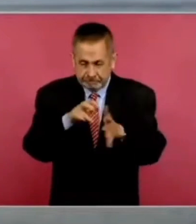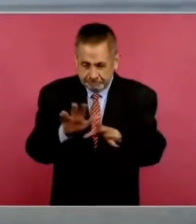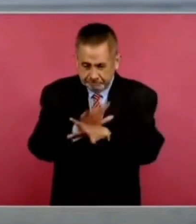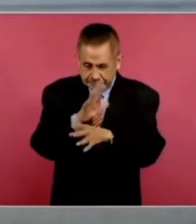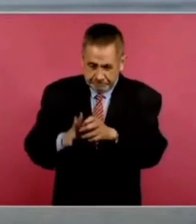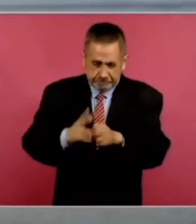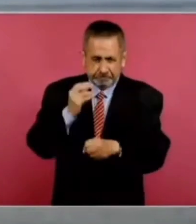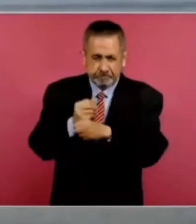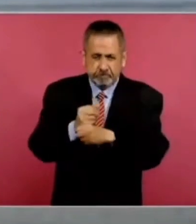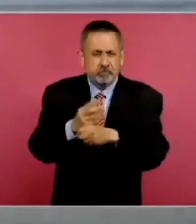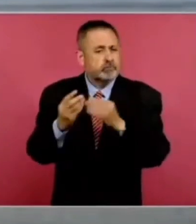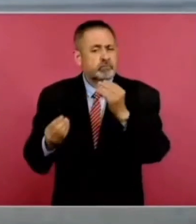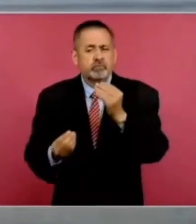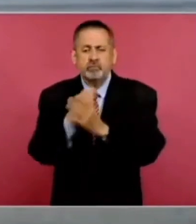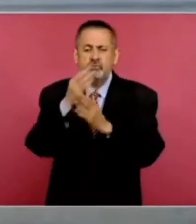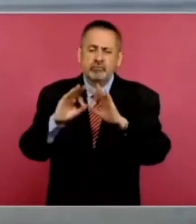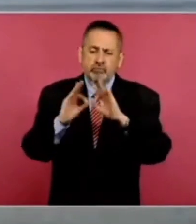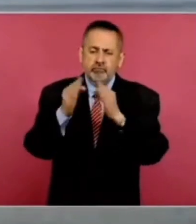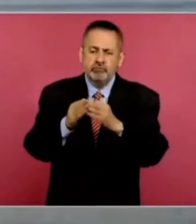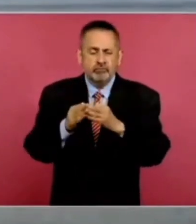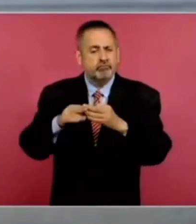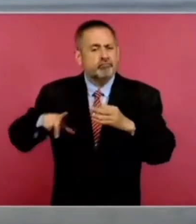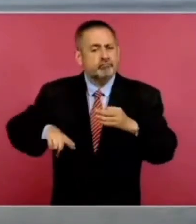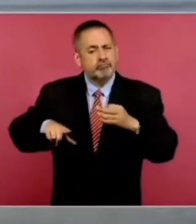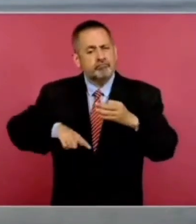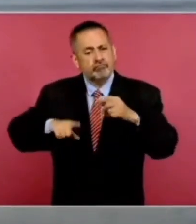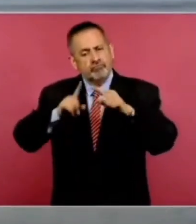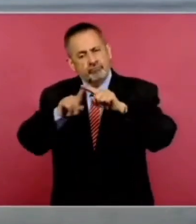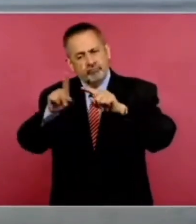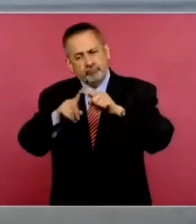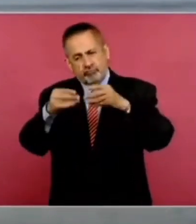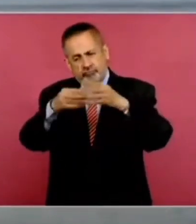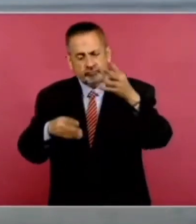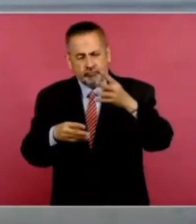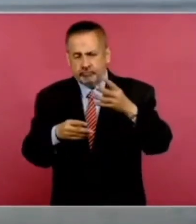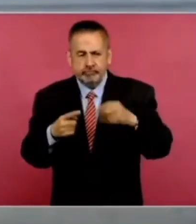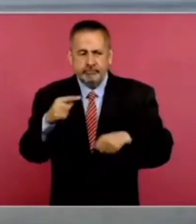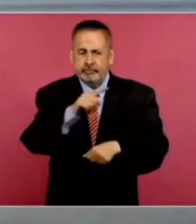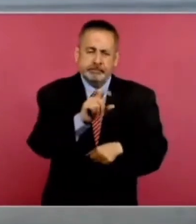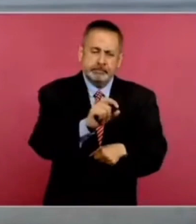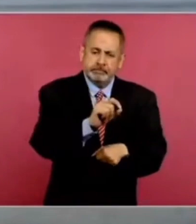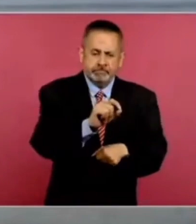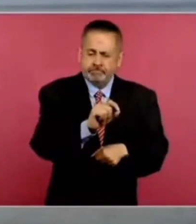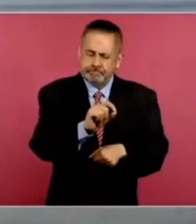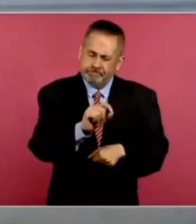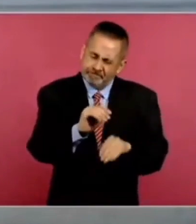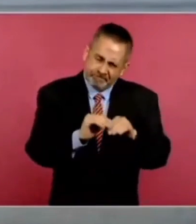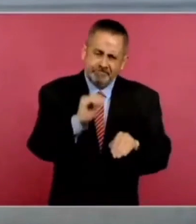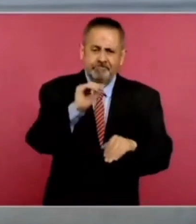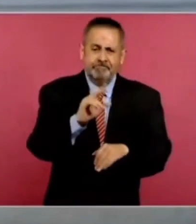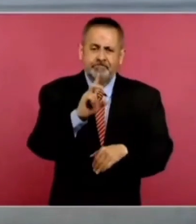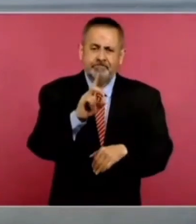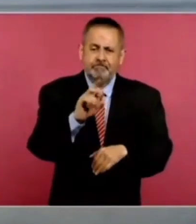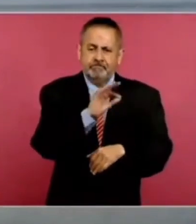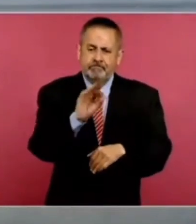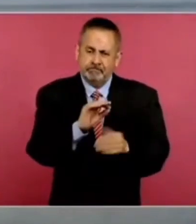para construir un nuevo esquema de distribución ampliando a un 30% el presupuesto de egresos de la